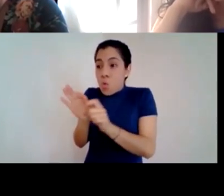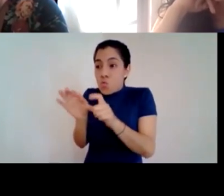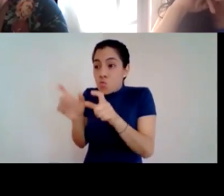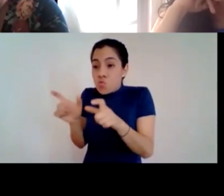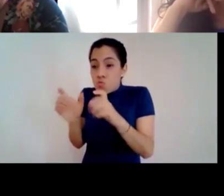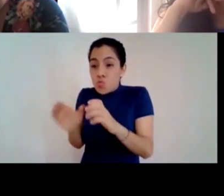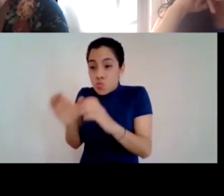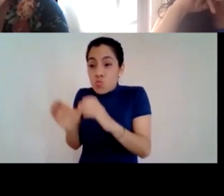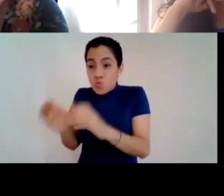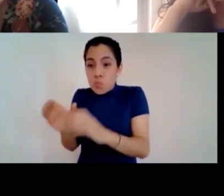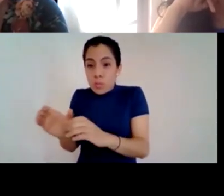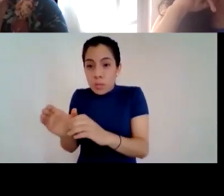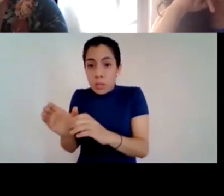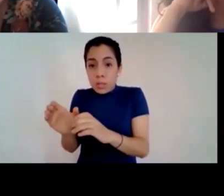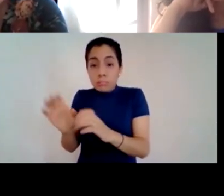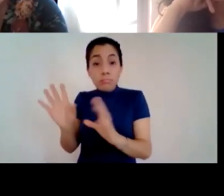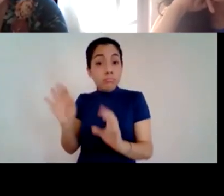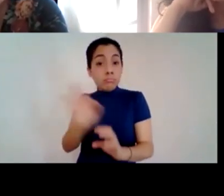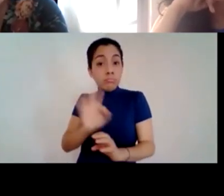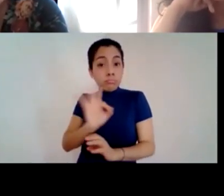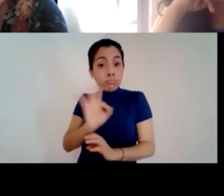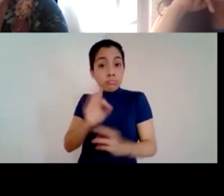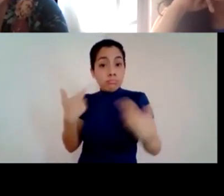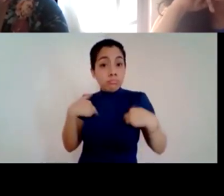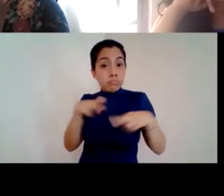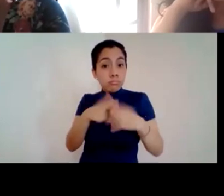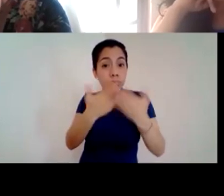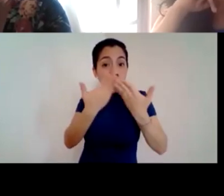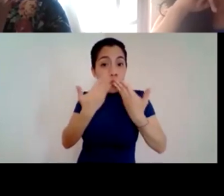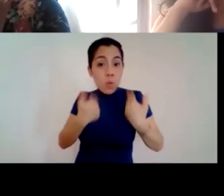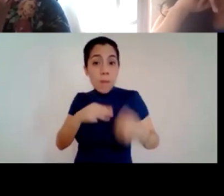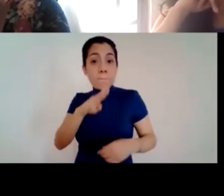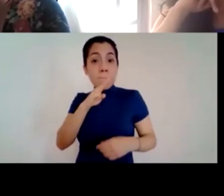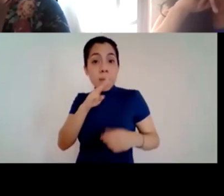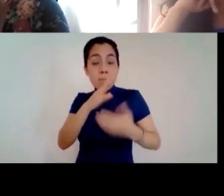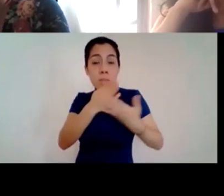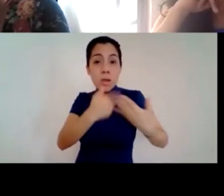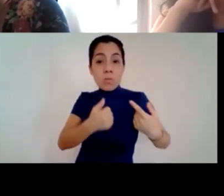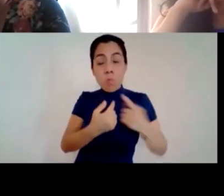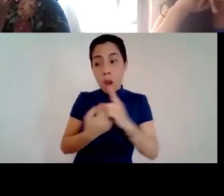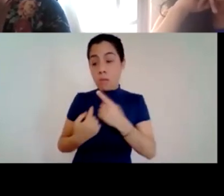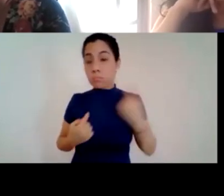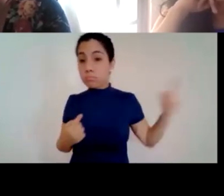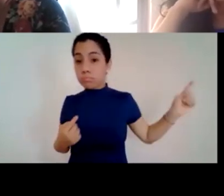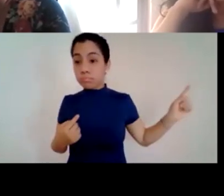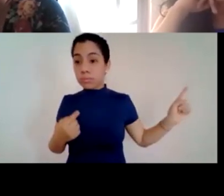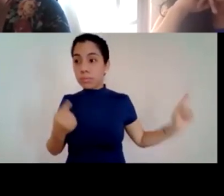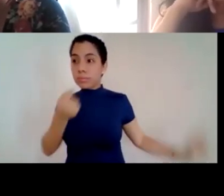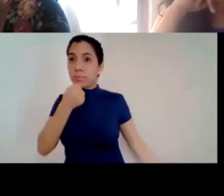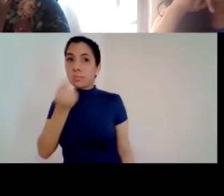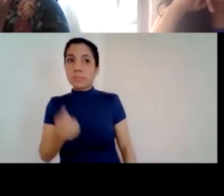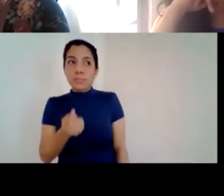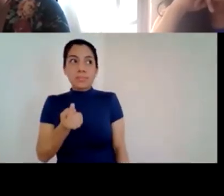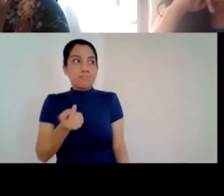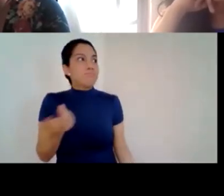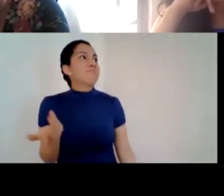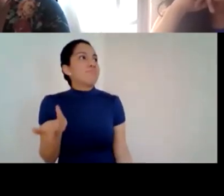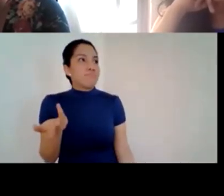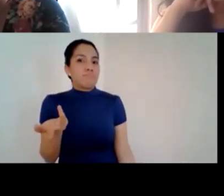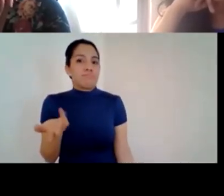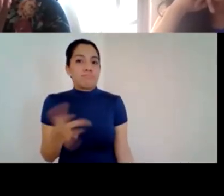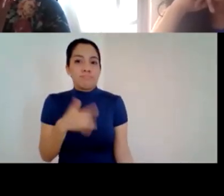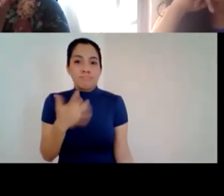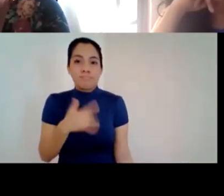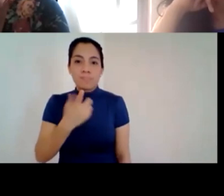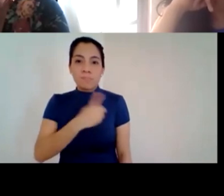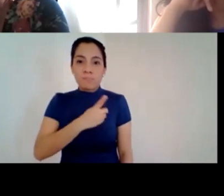desamparo el día que no está o que no hay esos ojos esa mirada y esa palabra uno se siente desguarnecido segunda